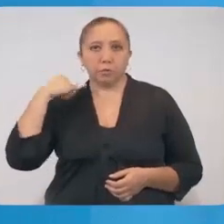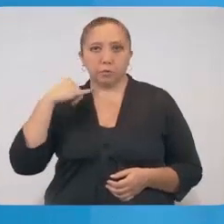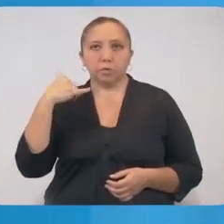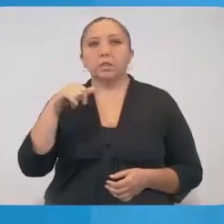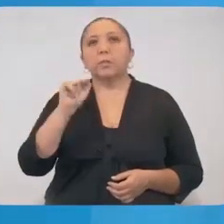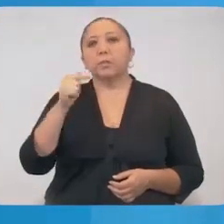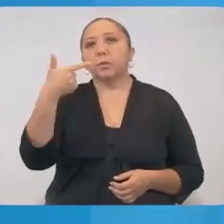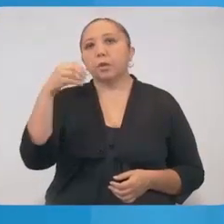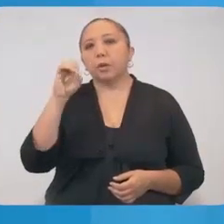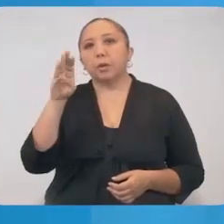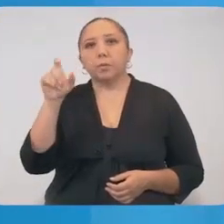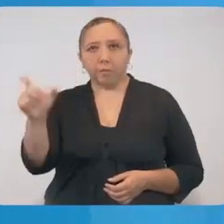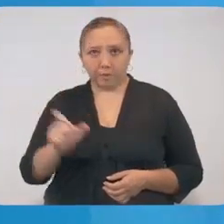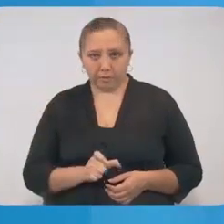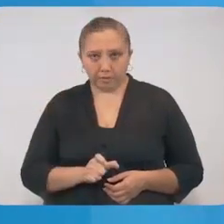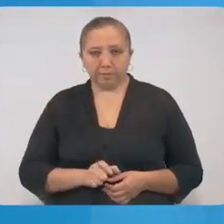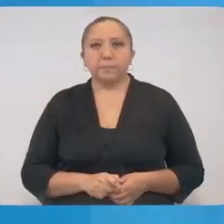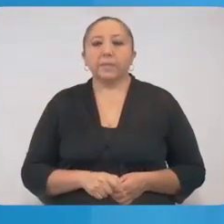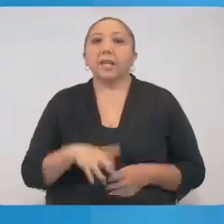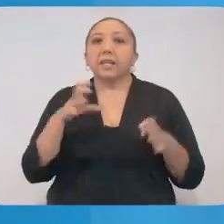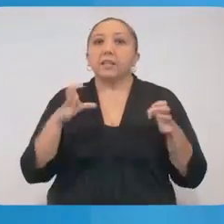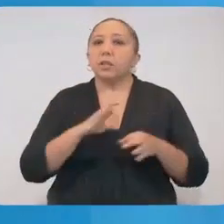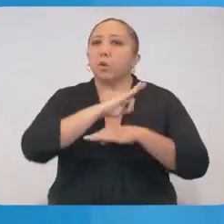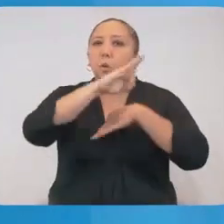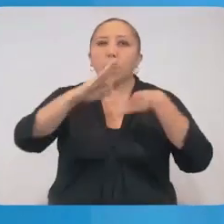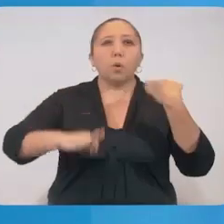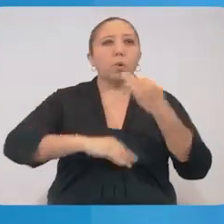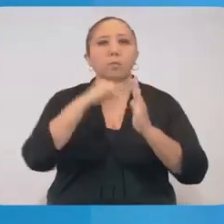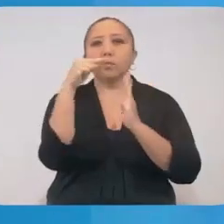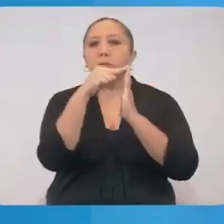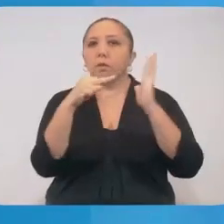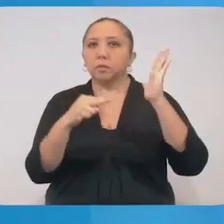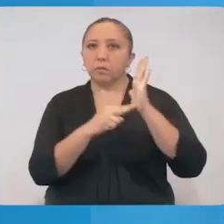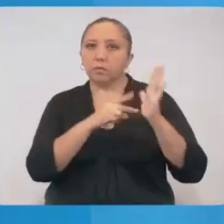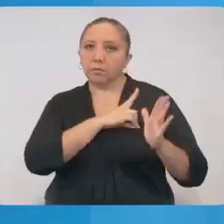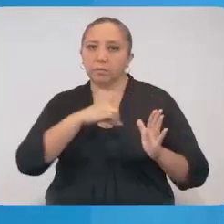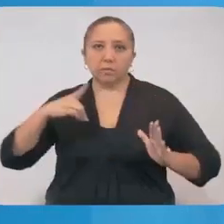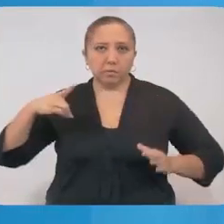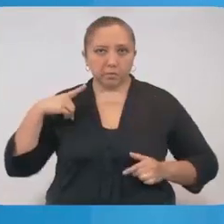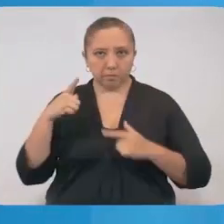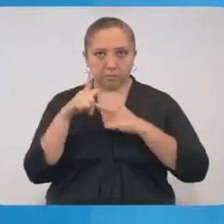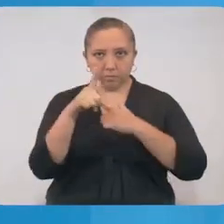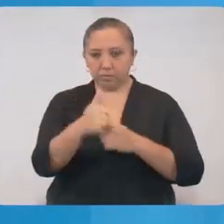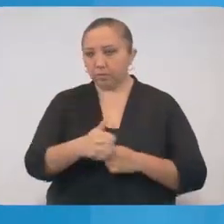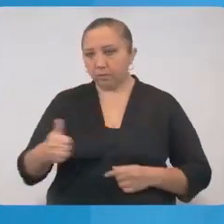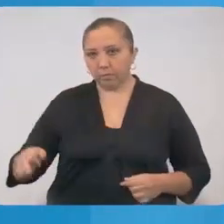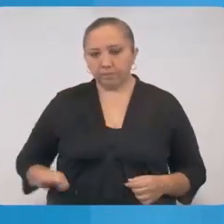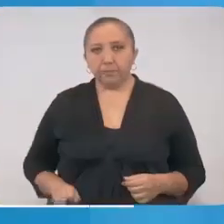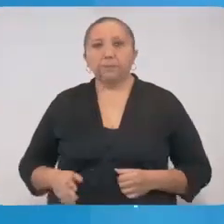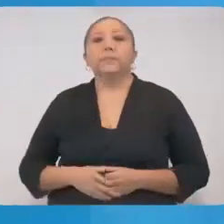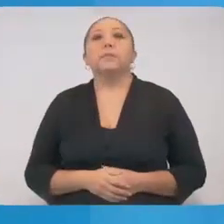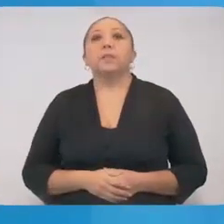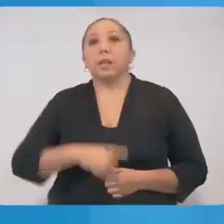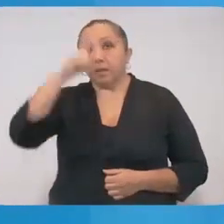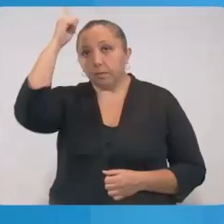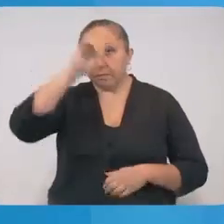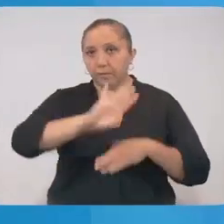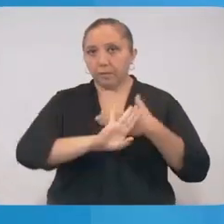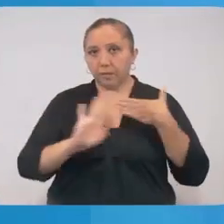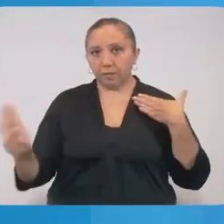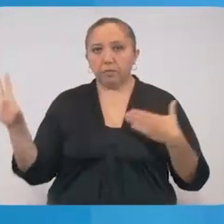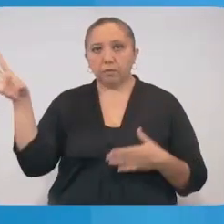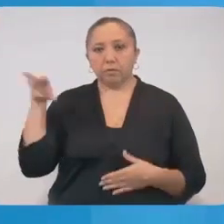reactivacion.yucatan.gov.mx, donde se encuentran todos los protocolos sanitarios específicos a cada giro comercial para prevenir y evitar contagios